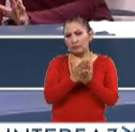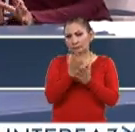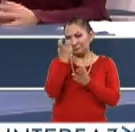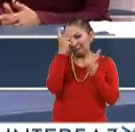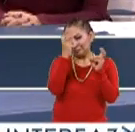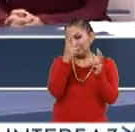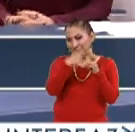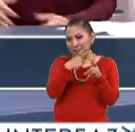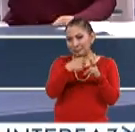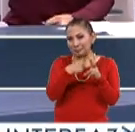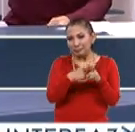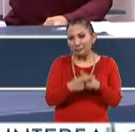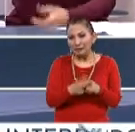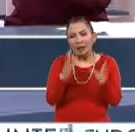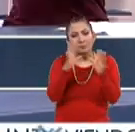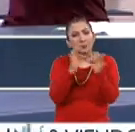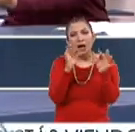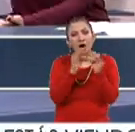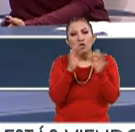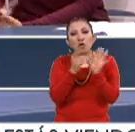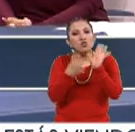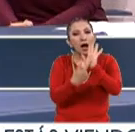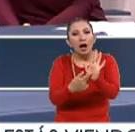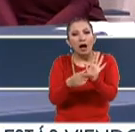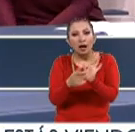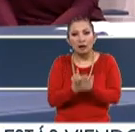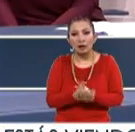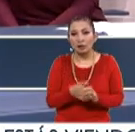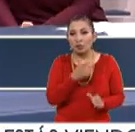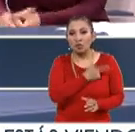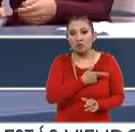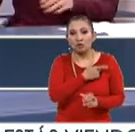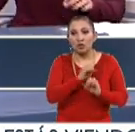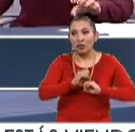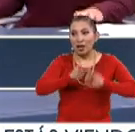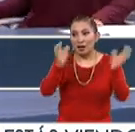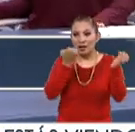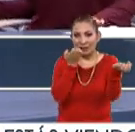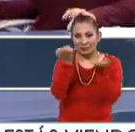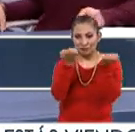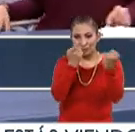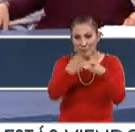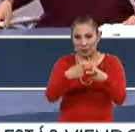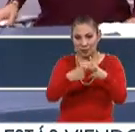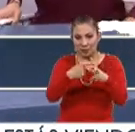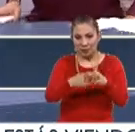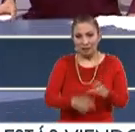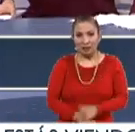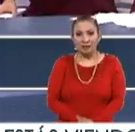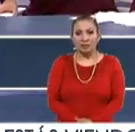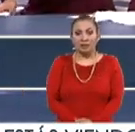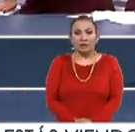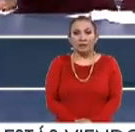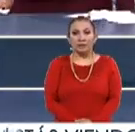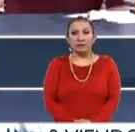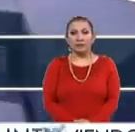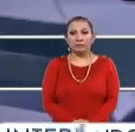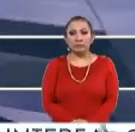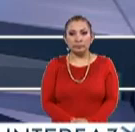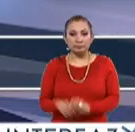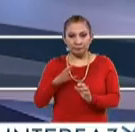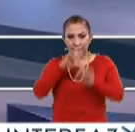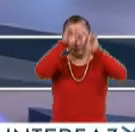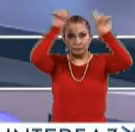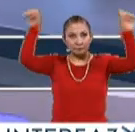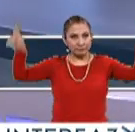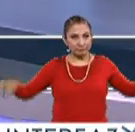este aspecto. Explíquenos, muéstrenos, con ¿podemos todo hacer gusto, un claro, ejercicio? Claro. ¿Podemos pasar? Adelante, vamos a pasar aquí al lado. Hay un